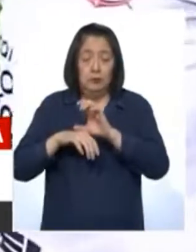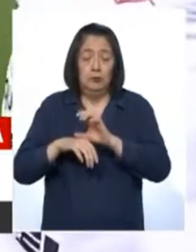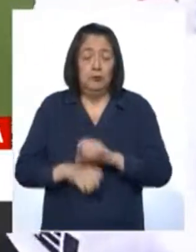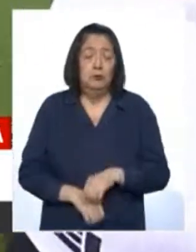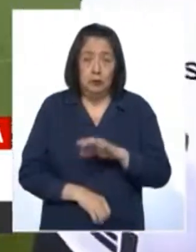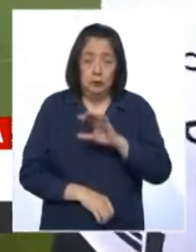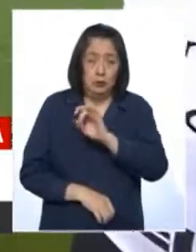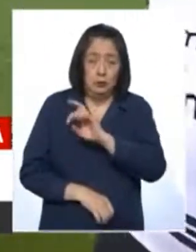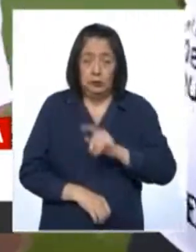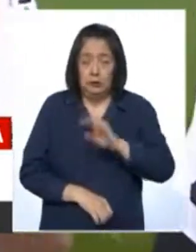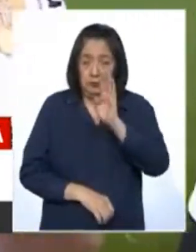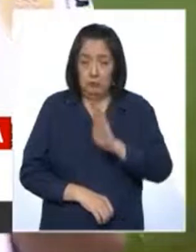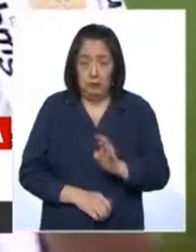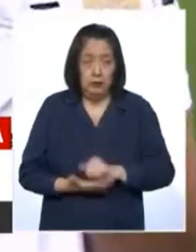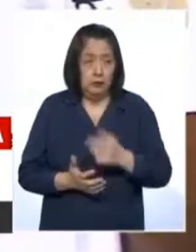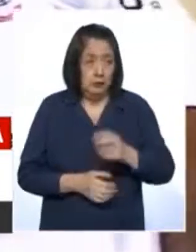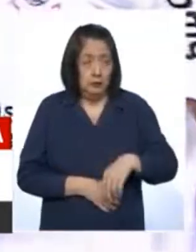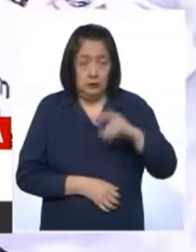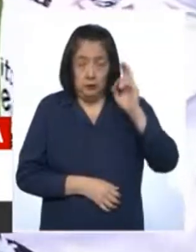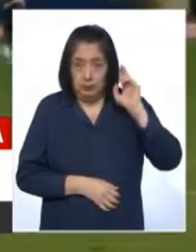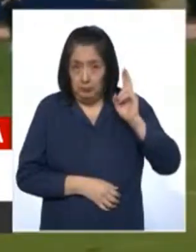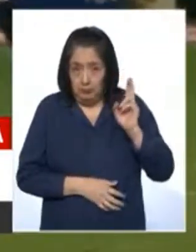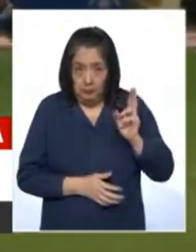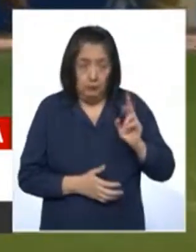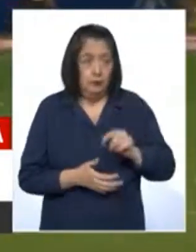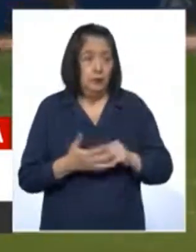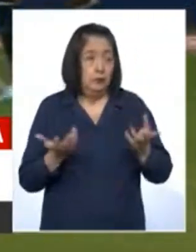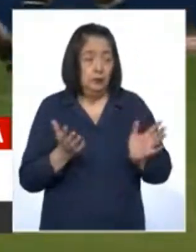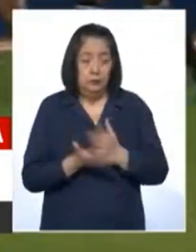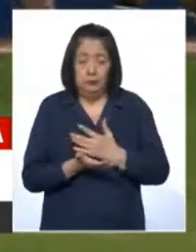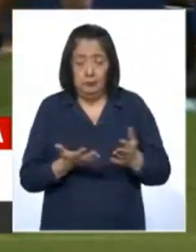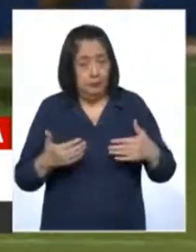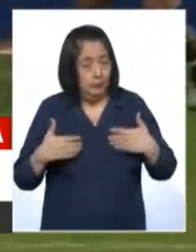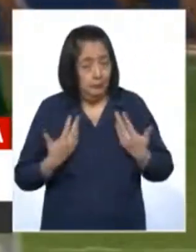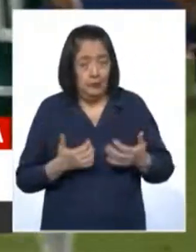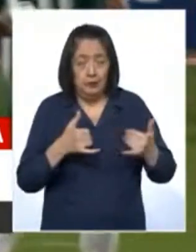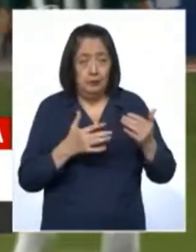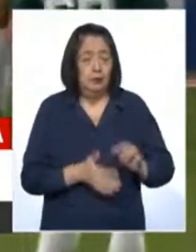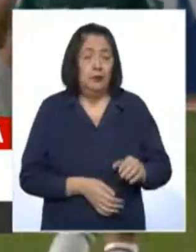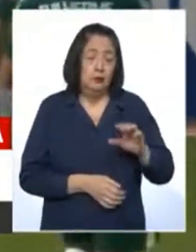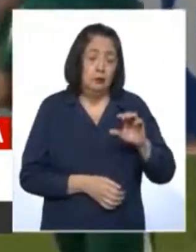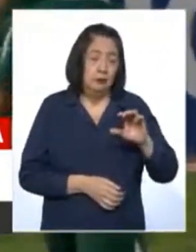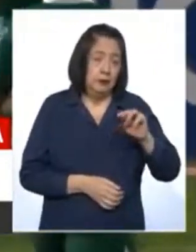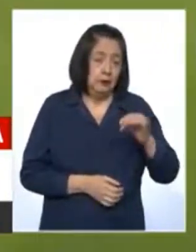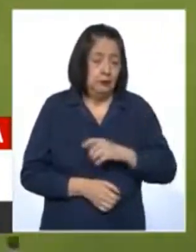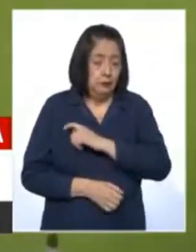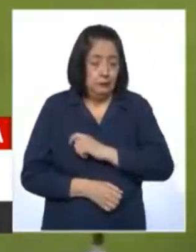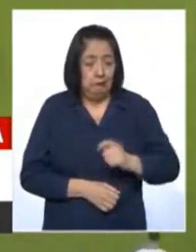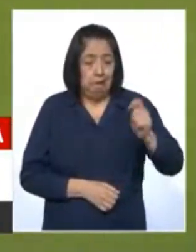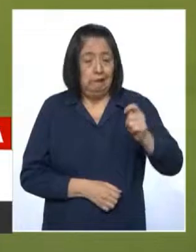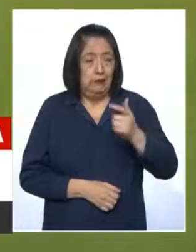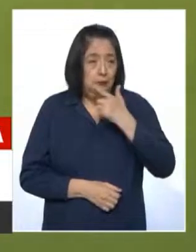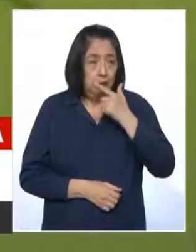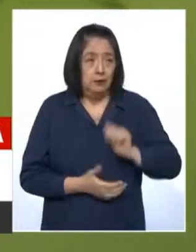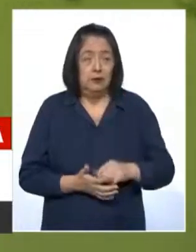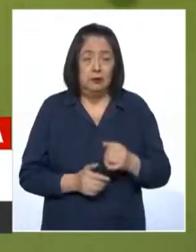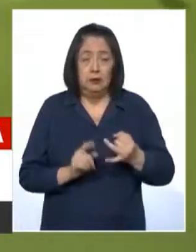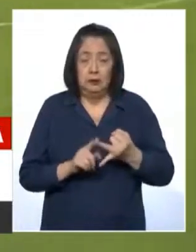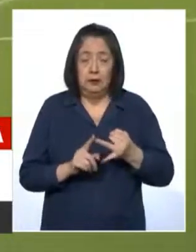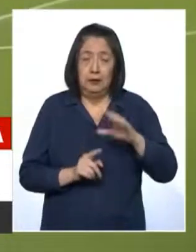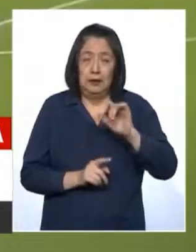Brasil. El estratega Jorge Fossati no podrá contar con Martín Pérez Guedes por acumulación de tarjetas amarillas y José